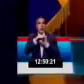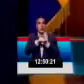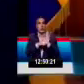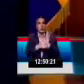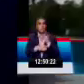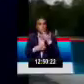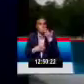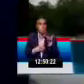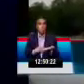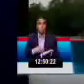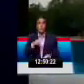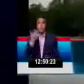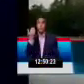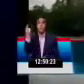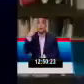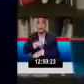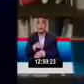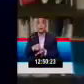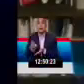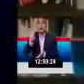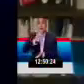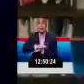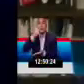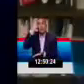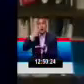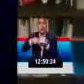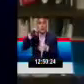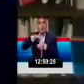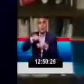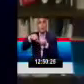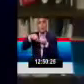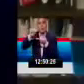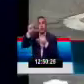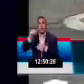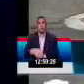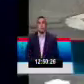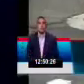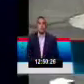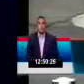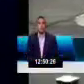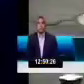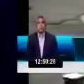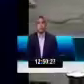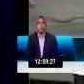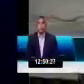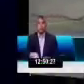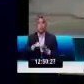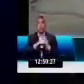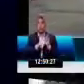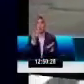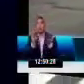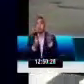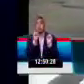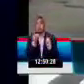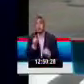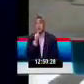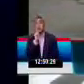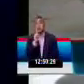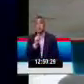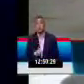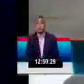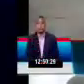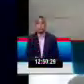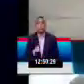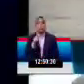la Asamblea 15 días también para aprobarla. También por mayoría absoluta. De la terna se especula que podría estar integrada por